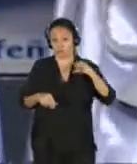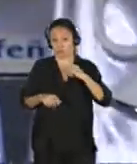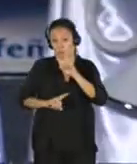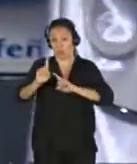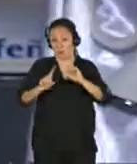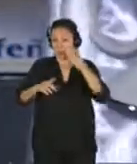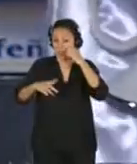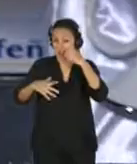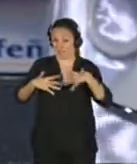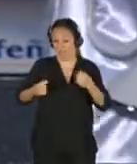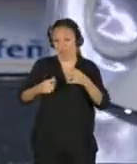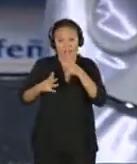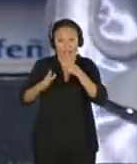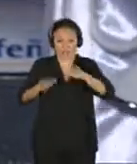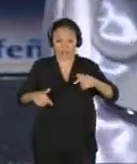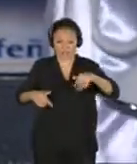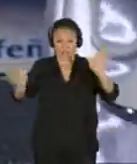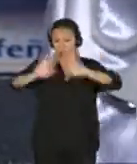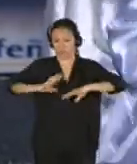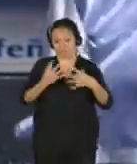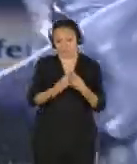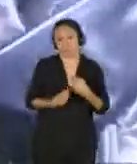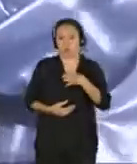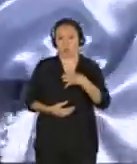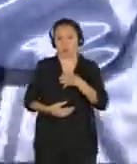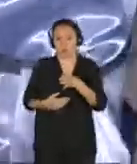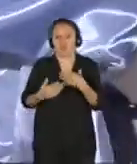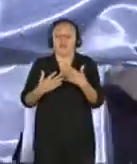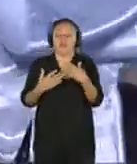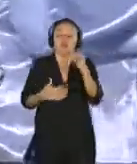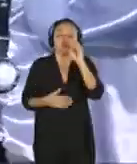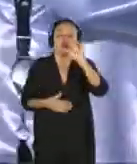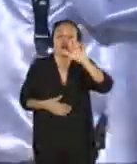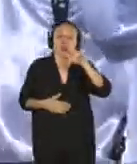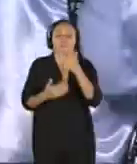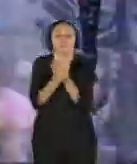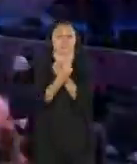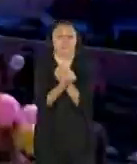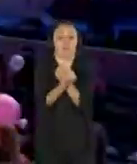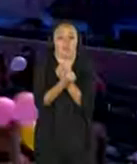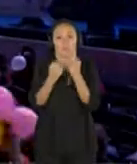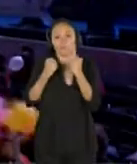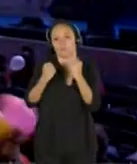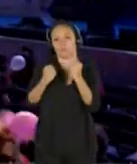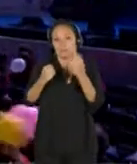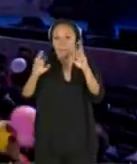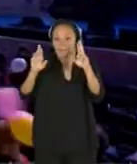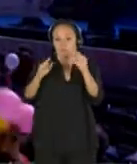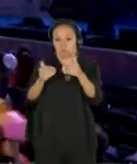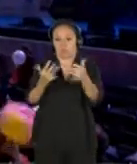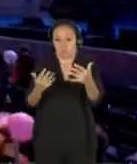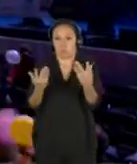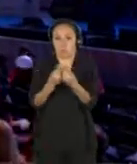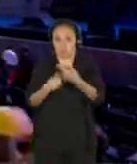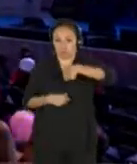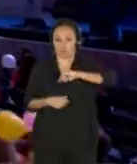noche con nosotros. ¡Bravo! Joel, te queremos. Te queremos pronto aquí con nosotros. Muchas gracias. Vamos con nuestra despedida.